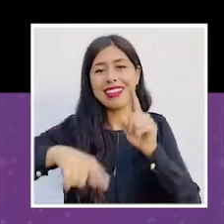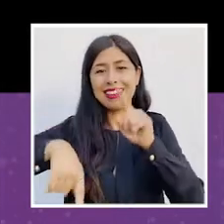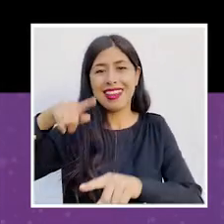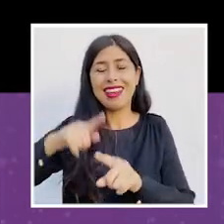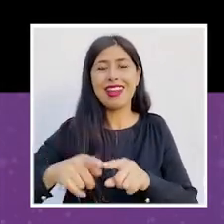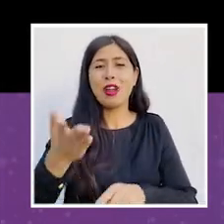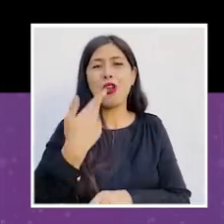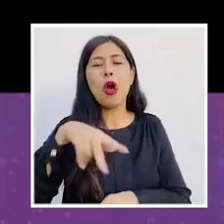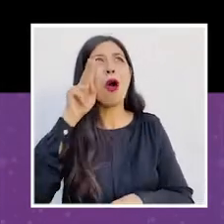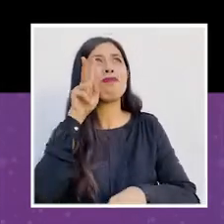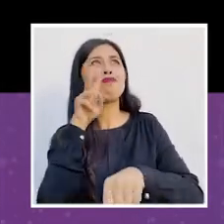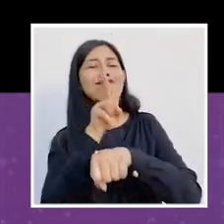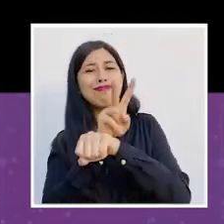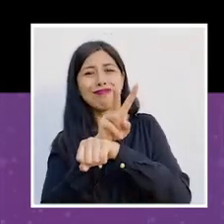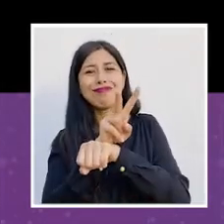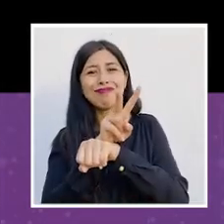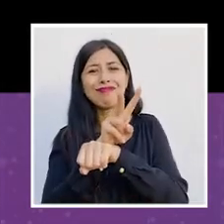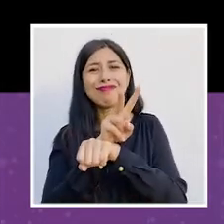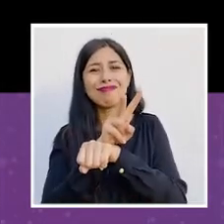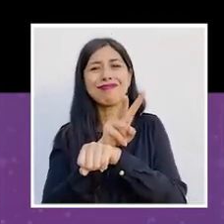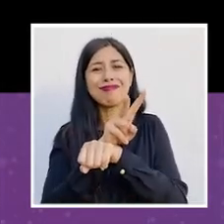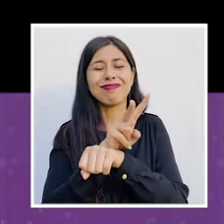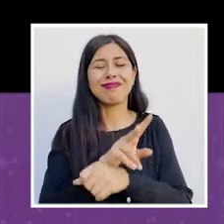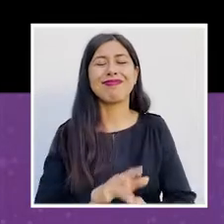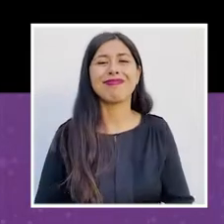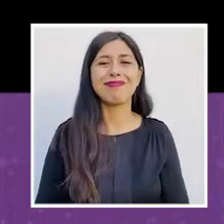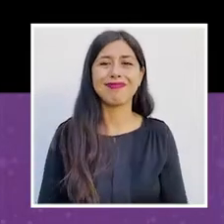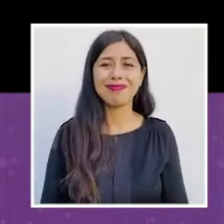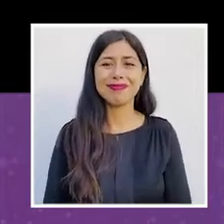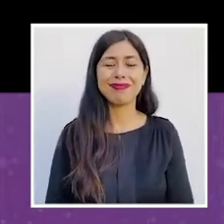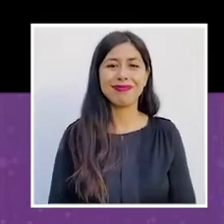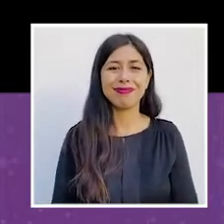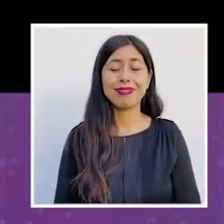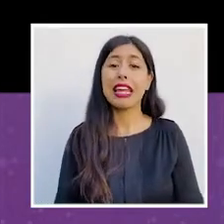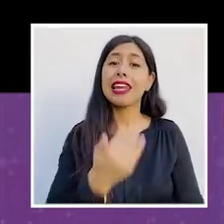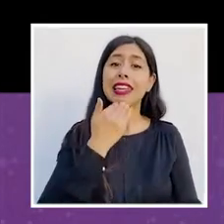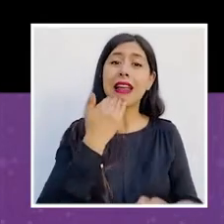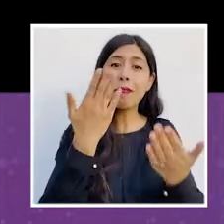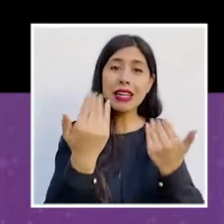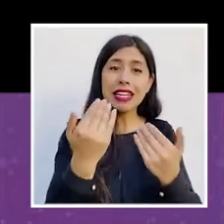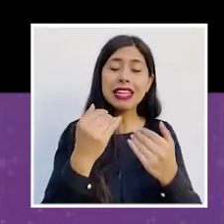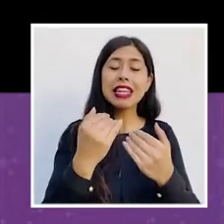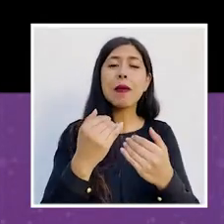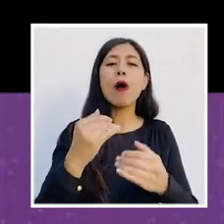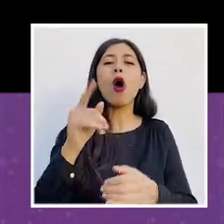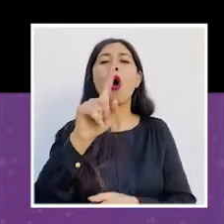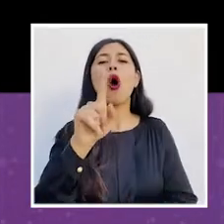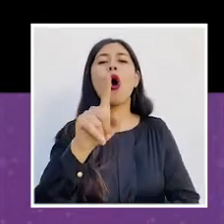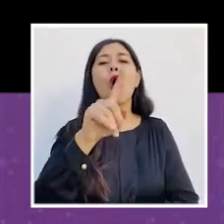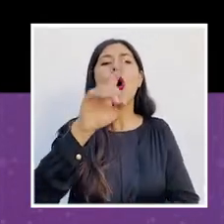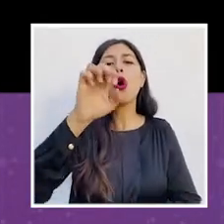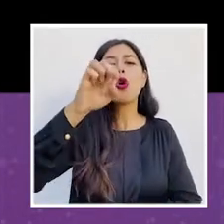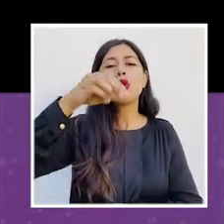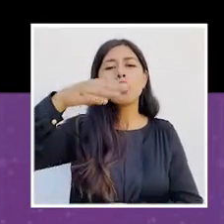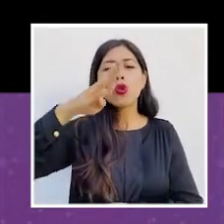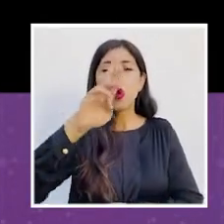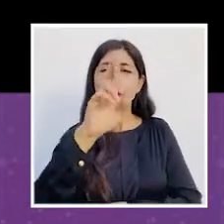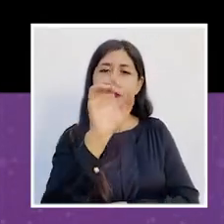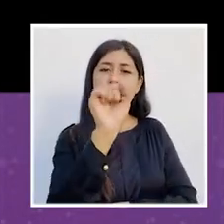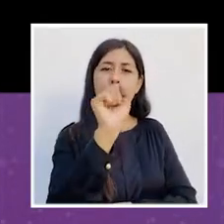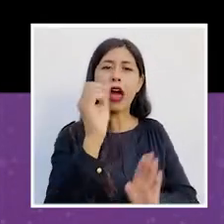el planeta Tierra, quienes vamos a ser los observadores de este fenómeno. Y necesitamos una fuente de sombra.